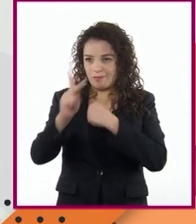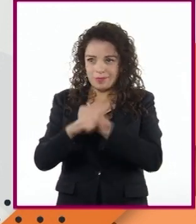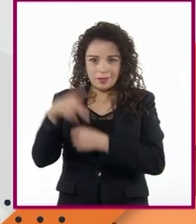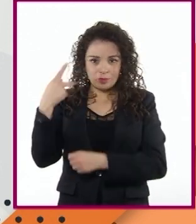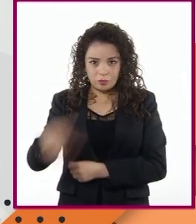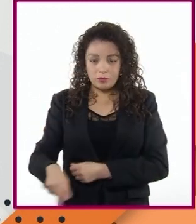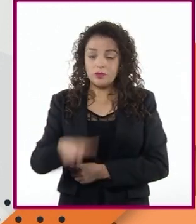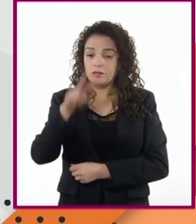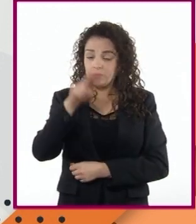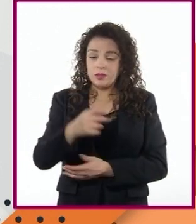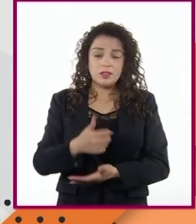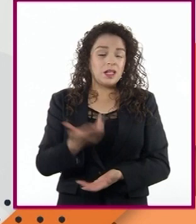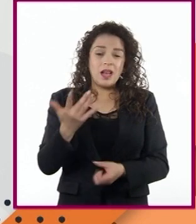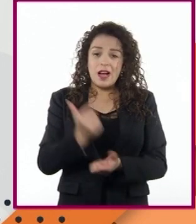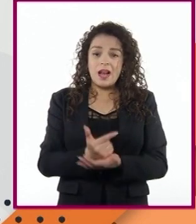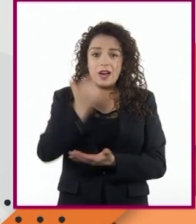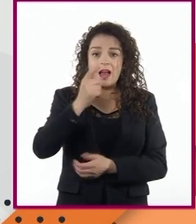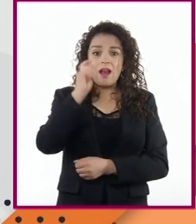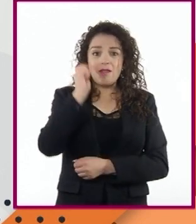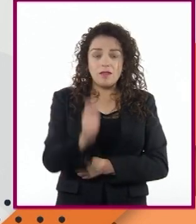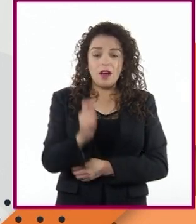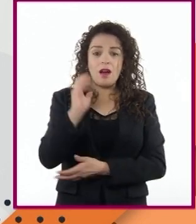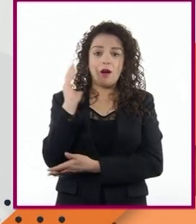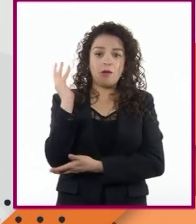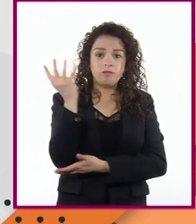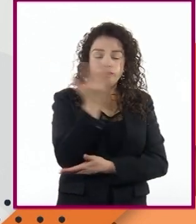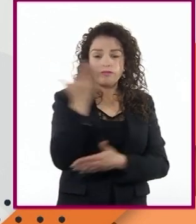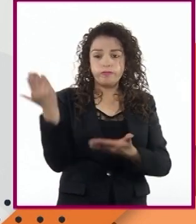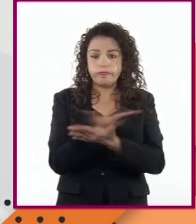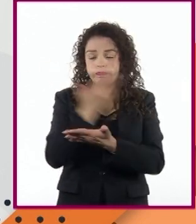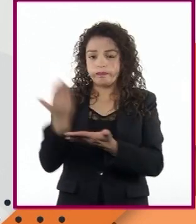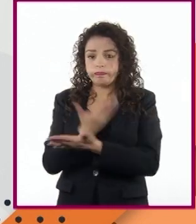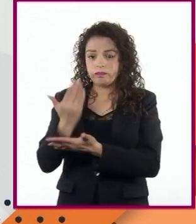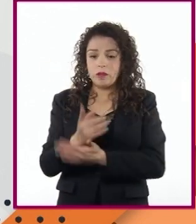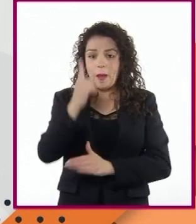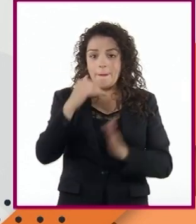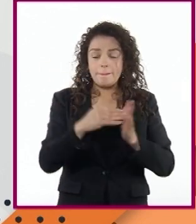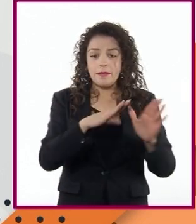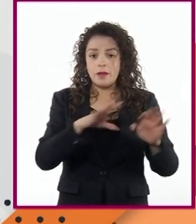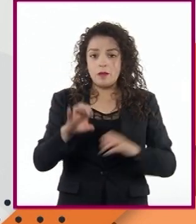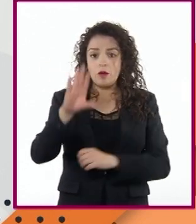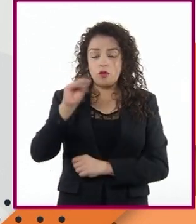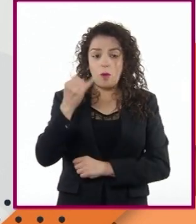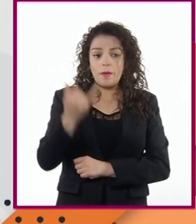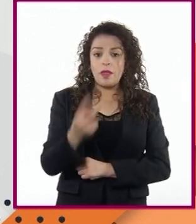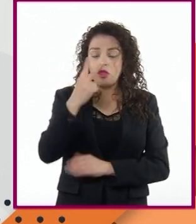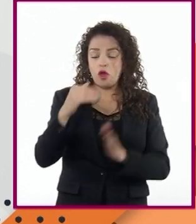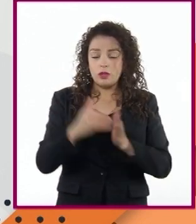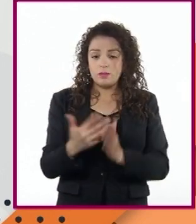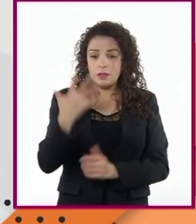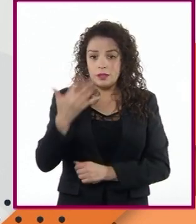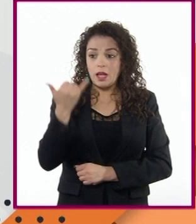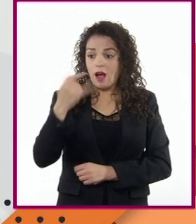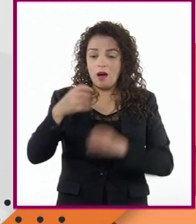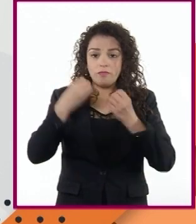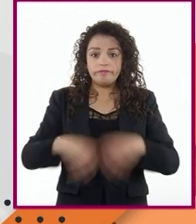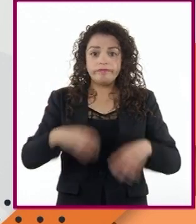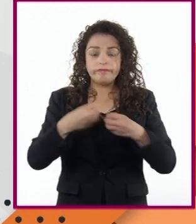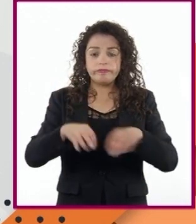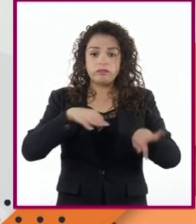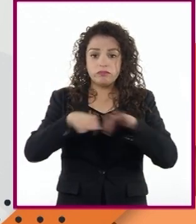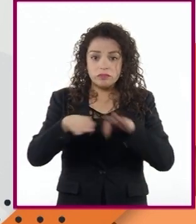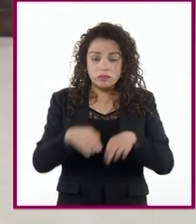grave deforestación entre 1990 y 2005. Además, la población sufrió de desempleo y